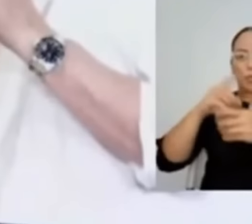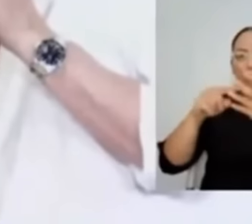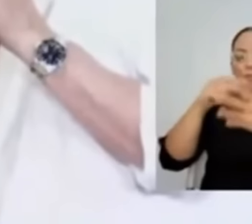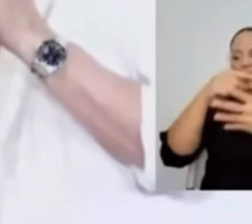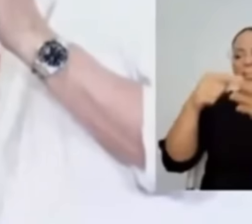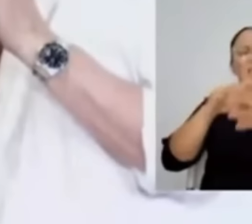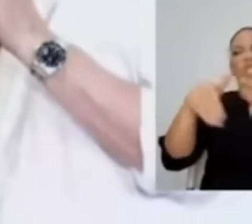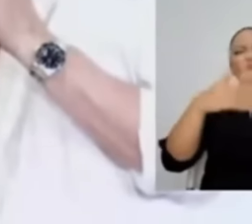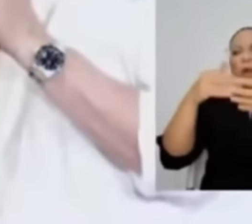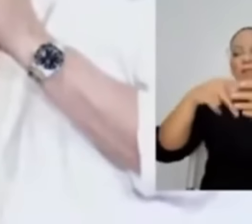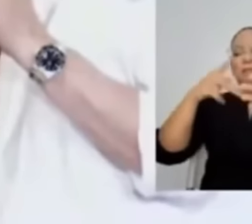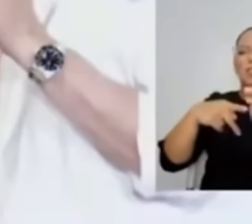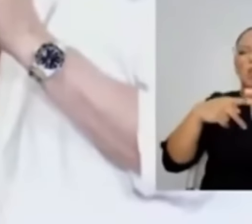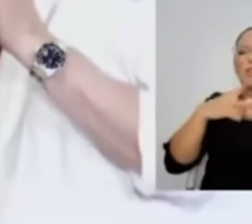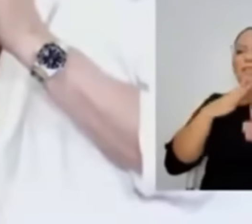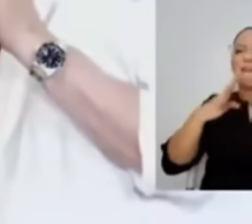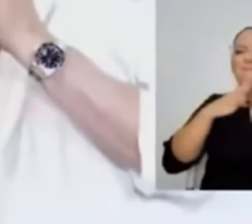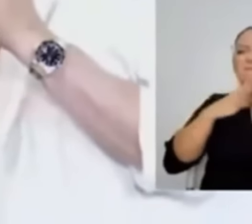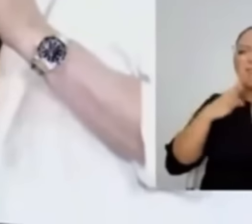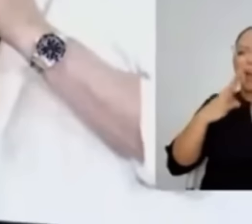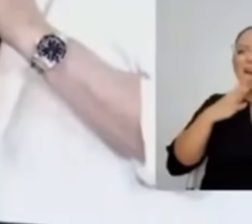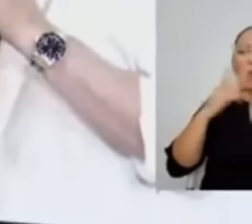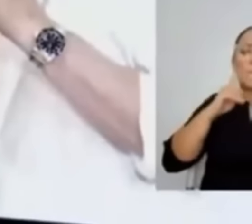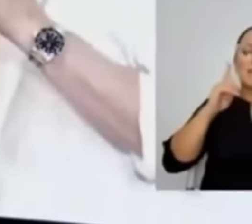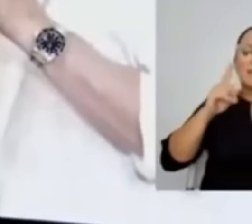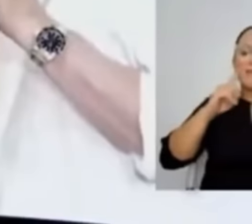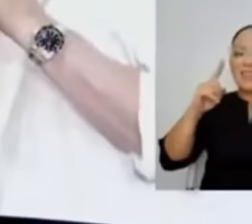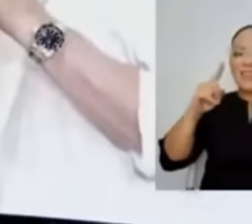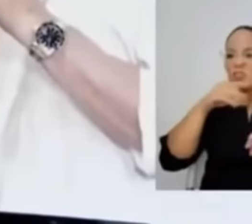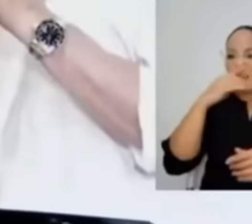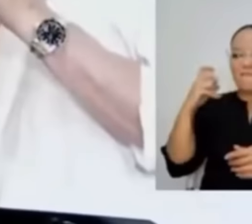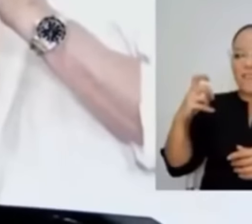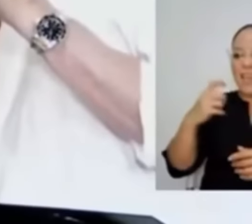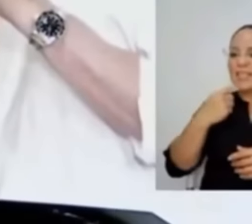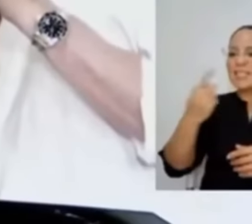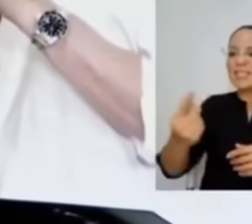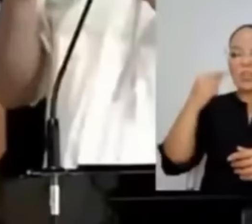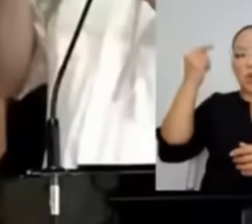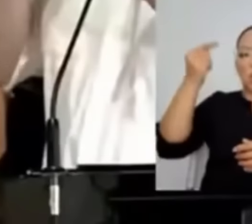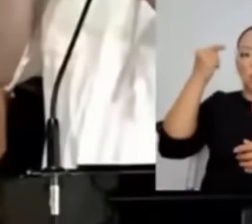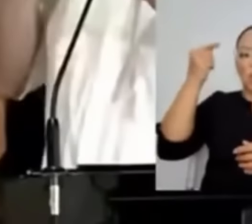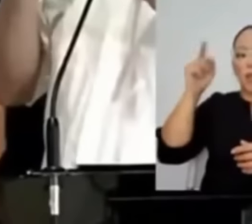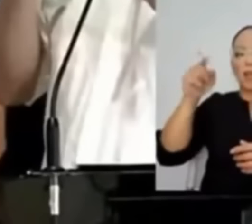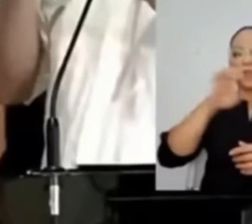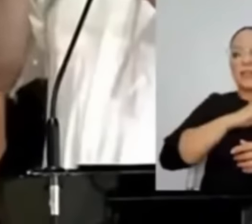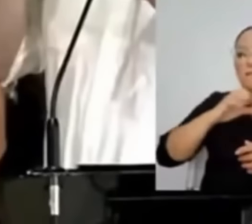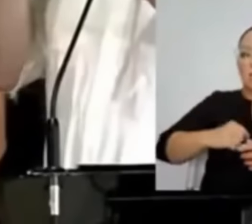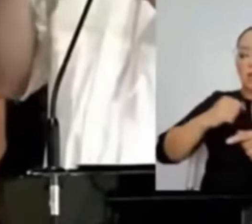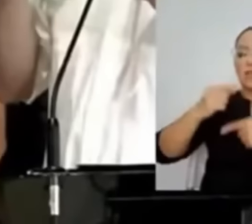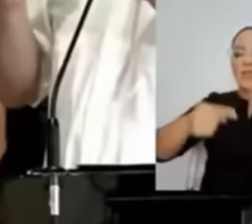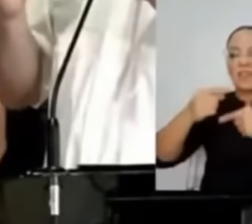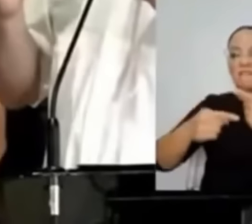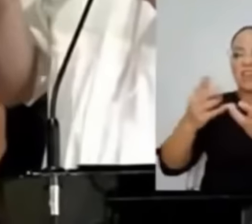llenaron la boca con patrañas y mentiras, diciendo que el gobierno salvadoreño venía